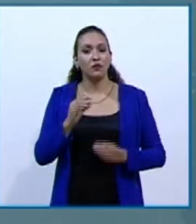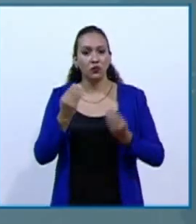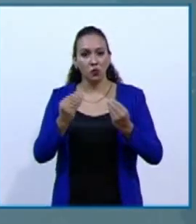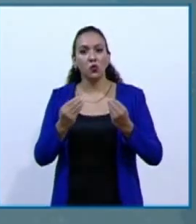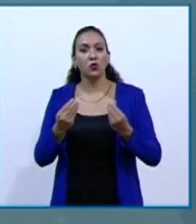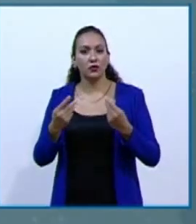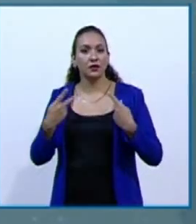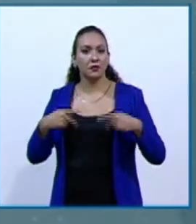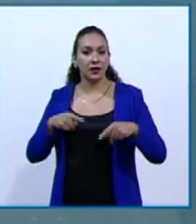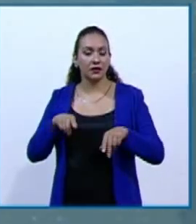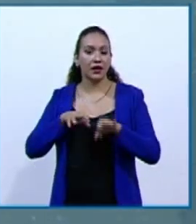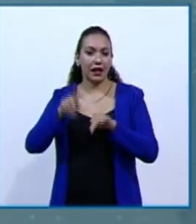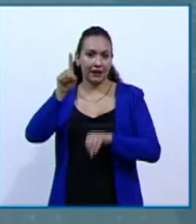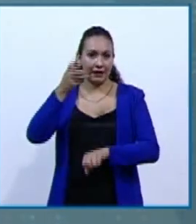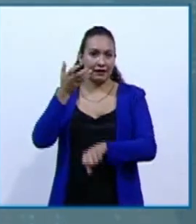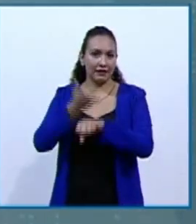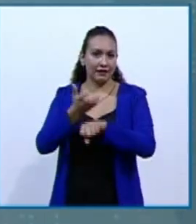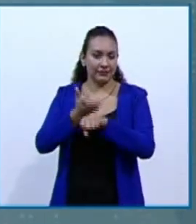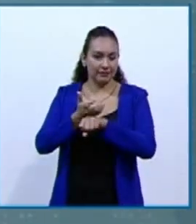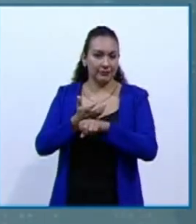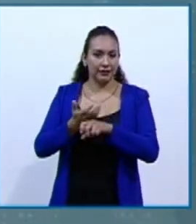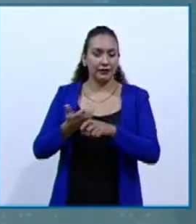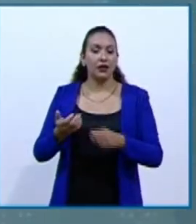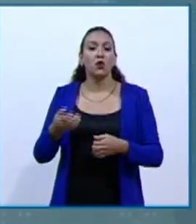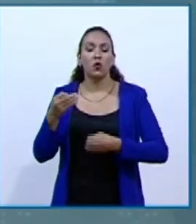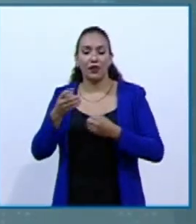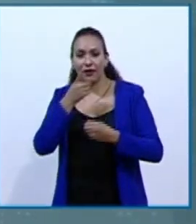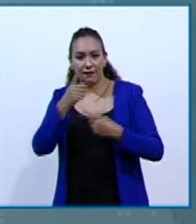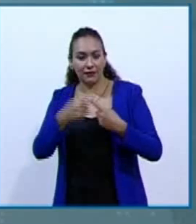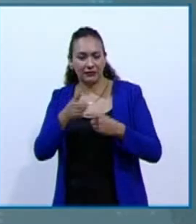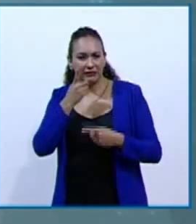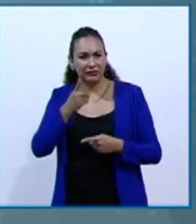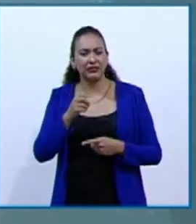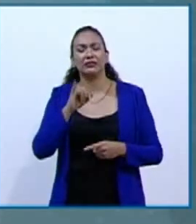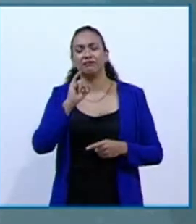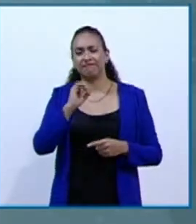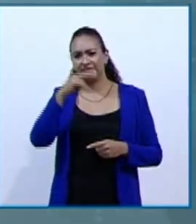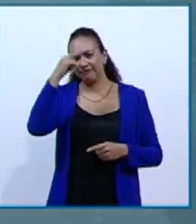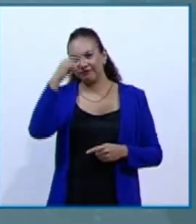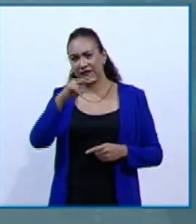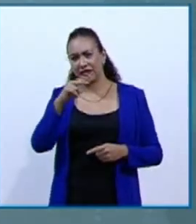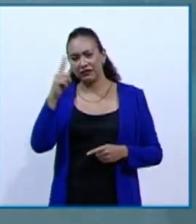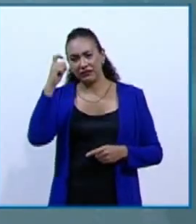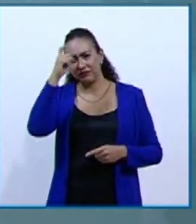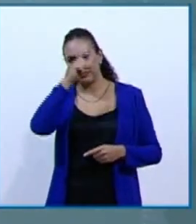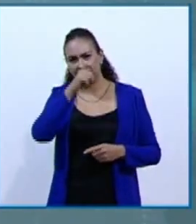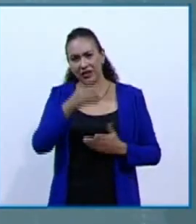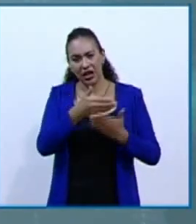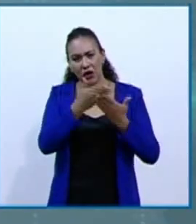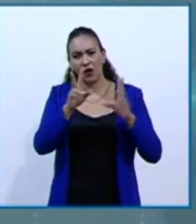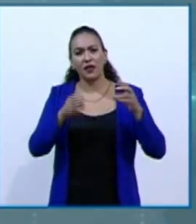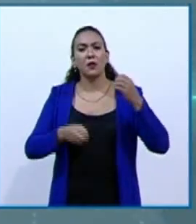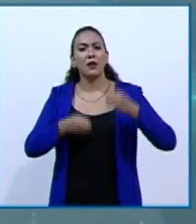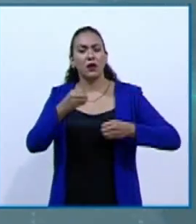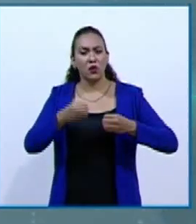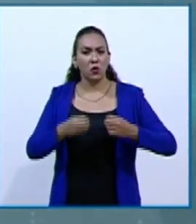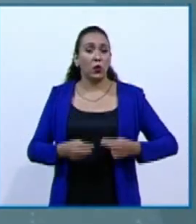funcionarios de Estados Unidos en el sentido de que dicha reforma pondría en peligro intereses bilaterales en seguridad y